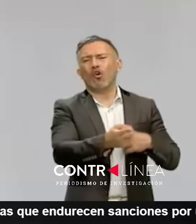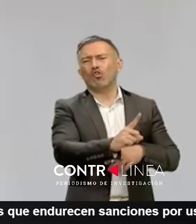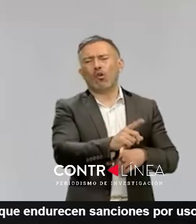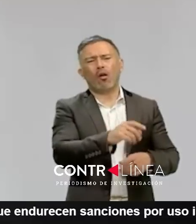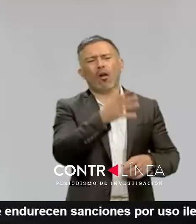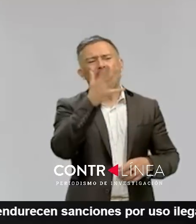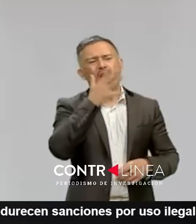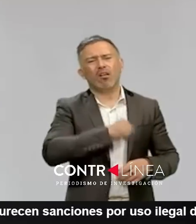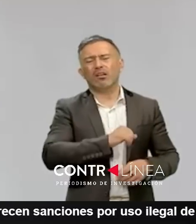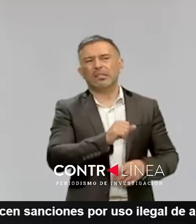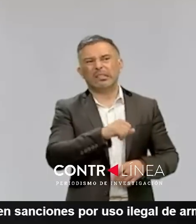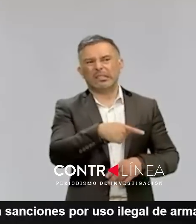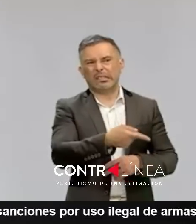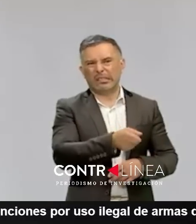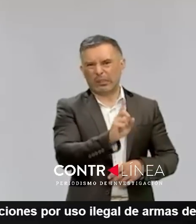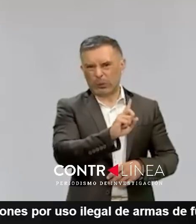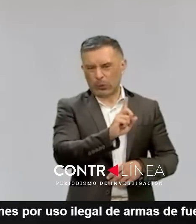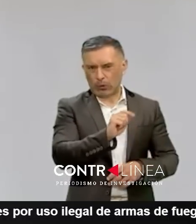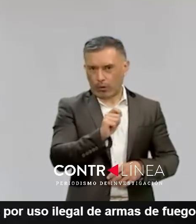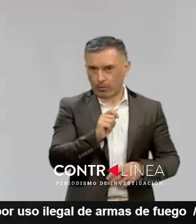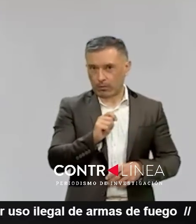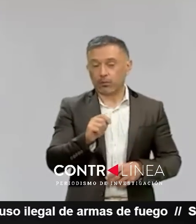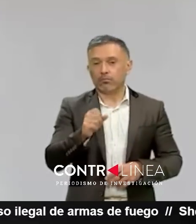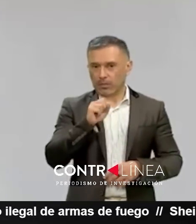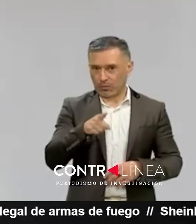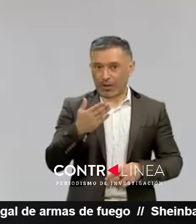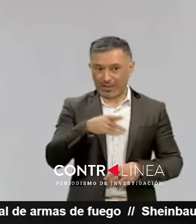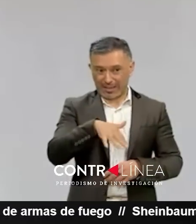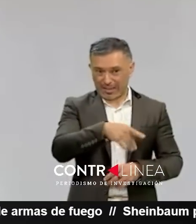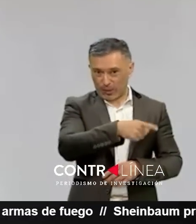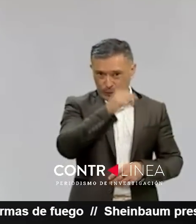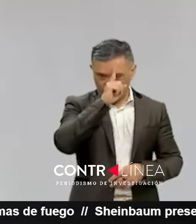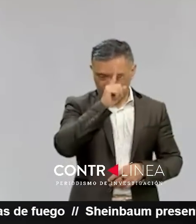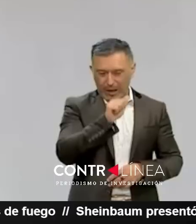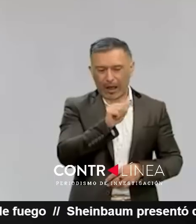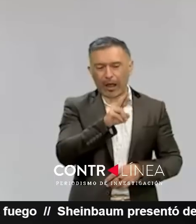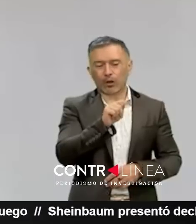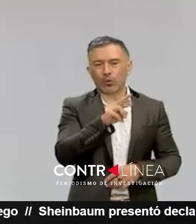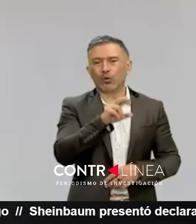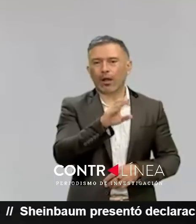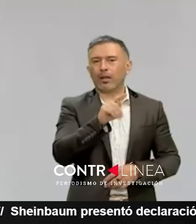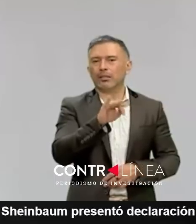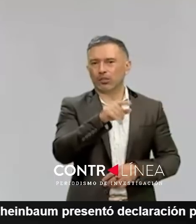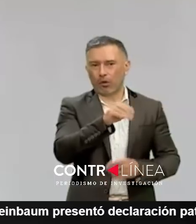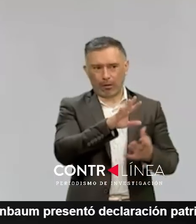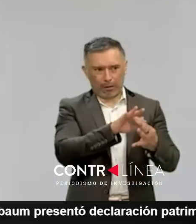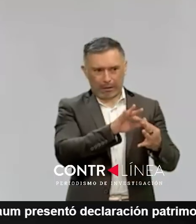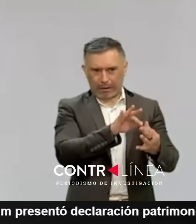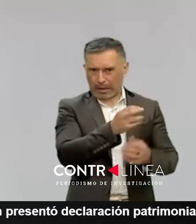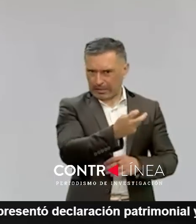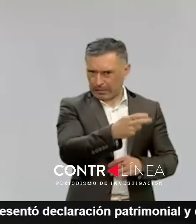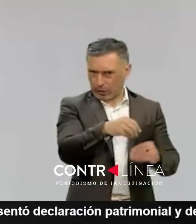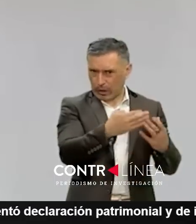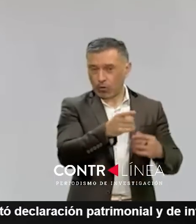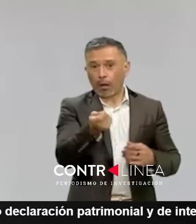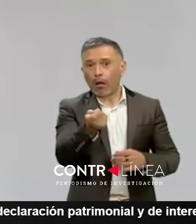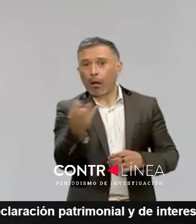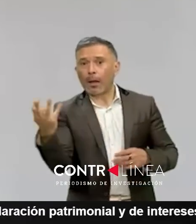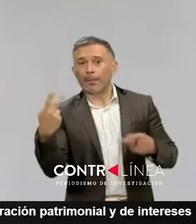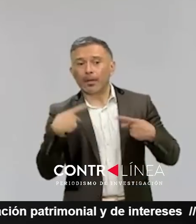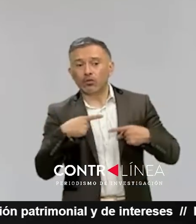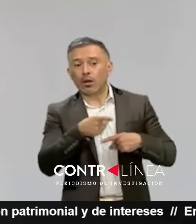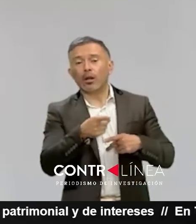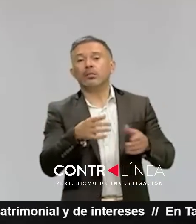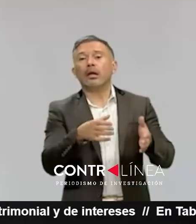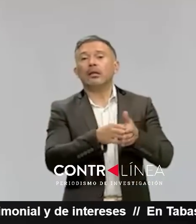es un delito electoral. Lo dijo claramente el consejero Arturo Castillo: aquellos que coaccionen o induzcan el voto en la